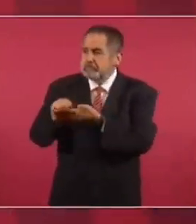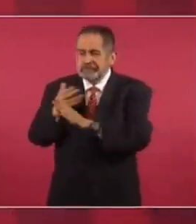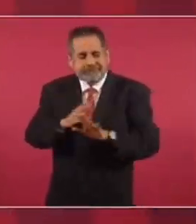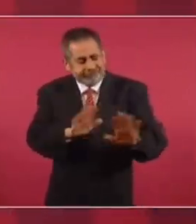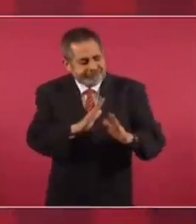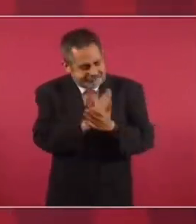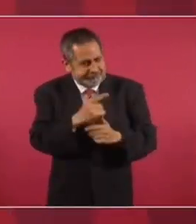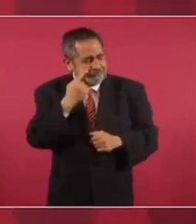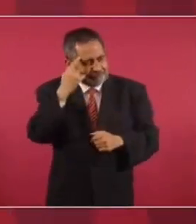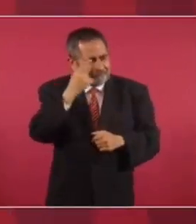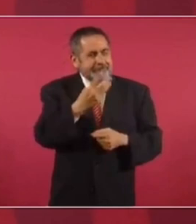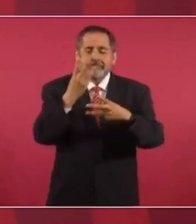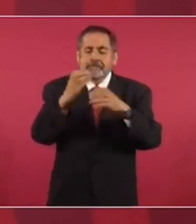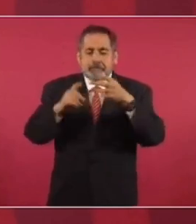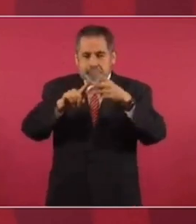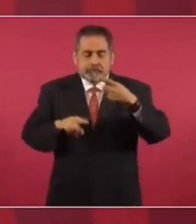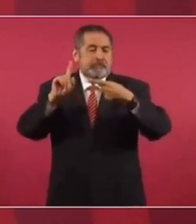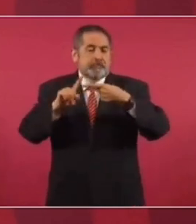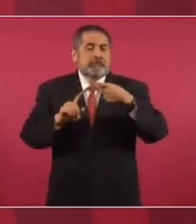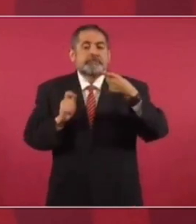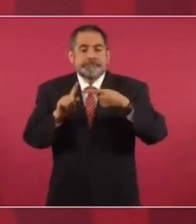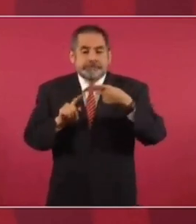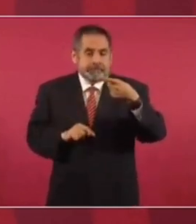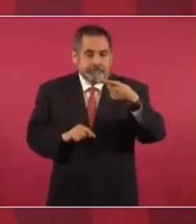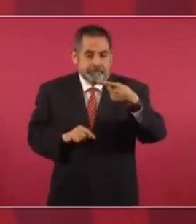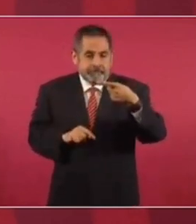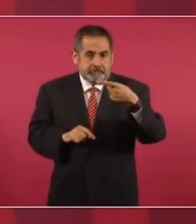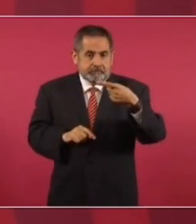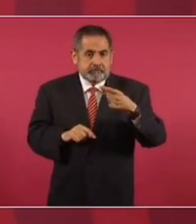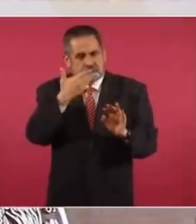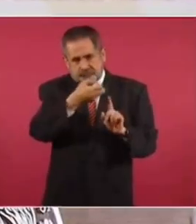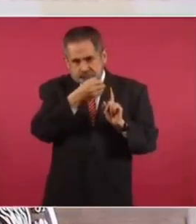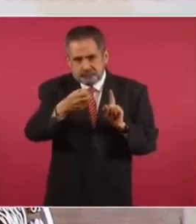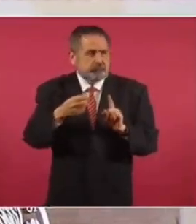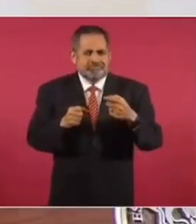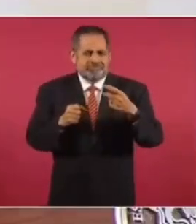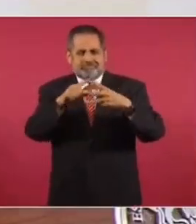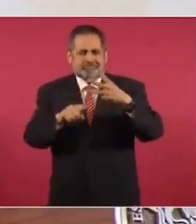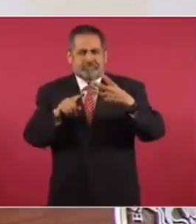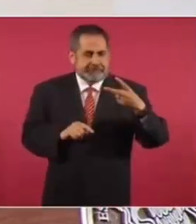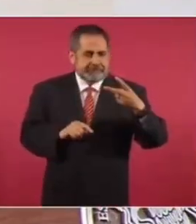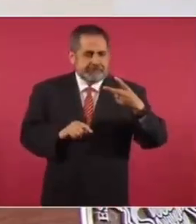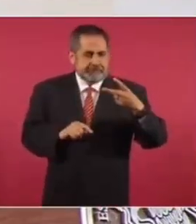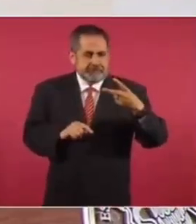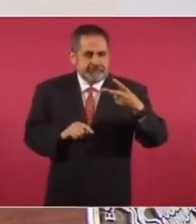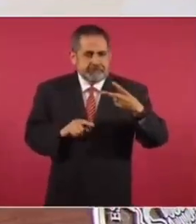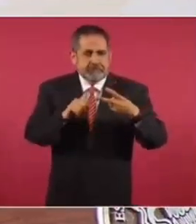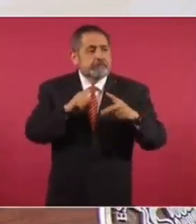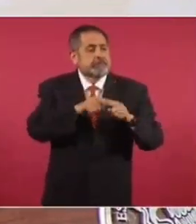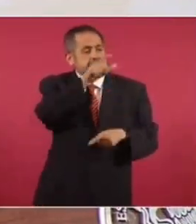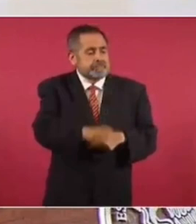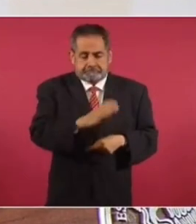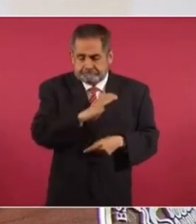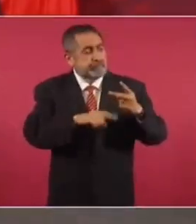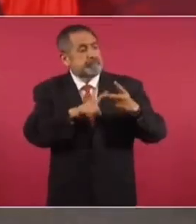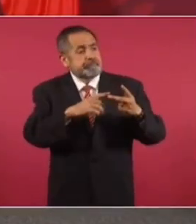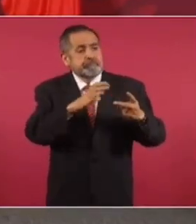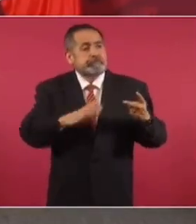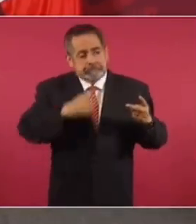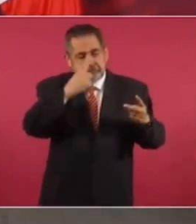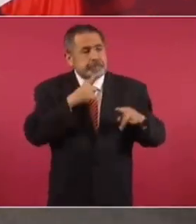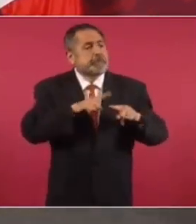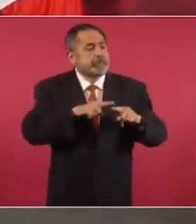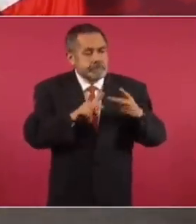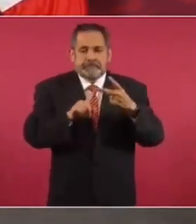calumniando. Que se dediquen a tres cosas. La gente vota por la organización política. Lo segundo, por el candidato o la candidata.